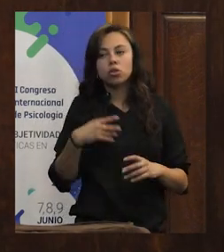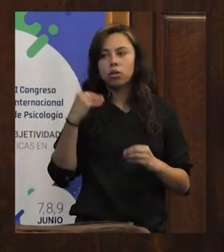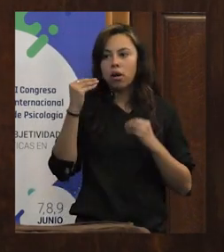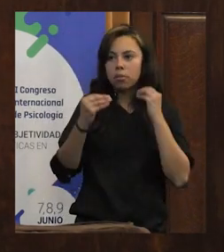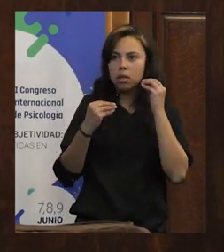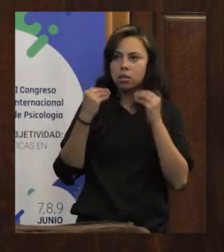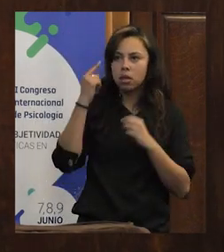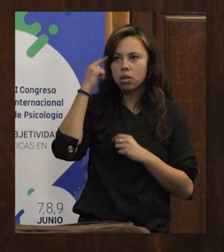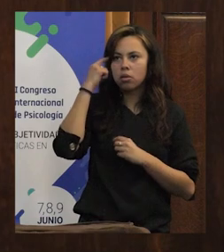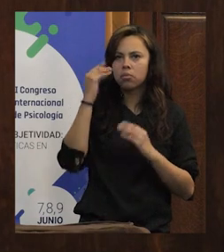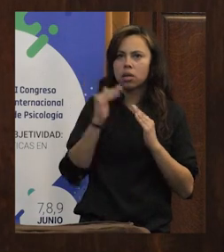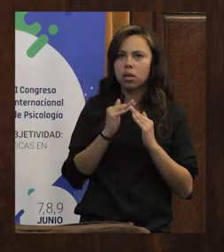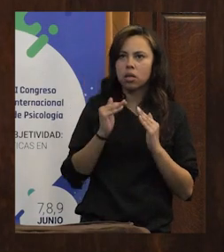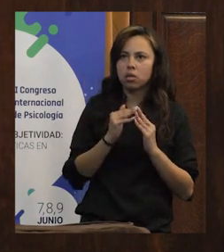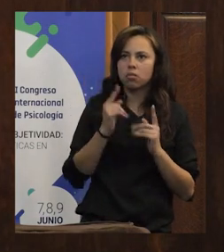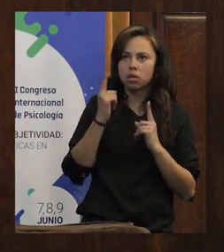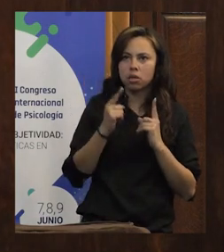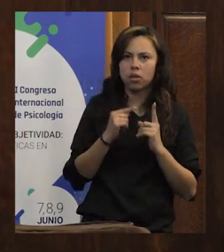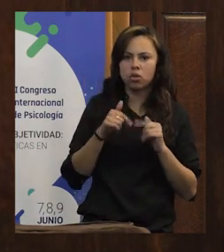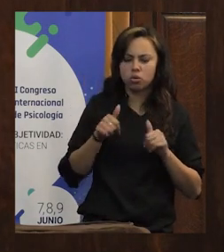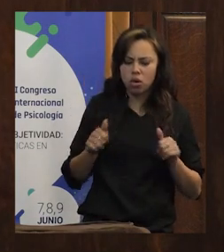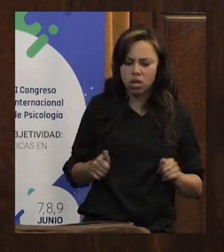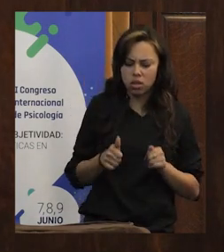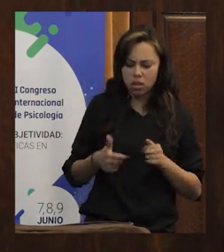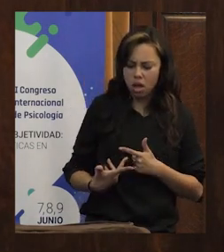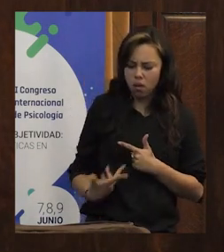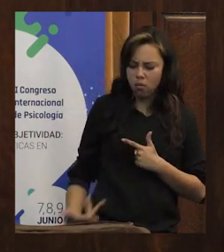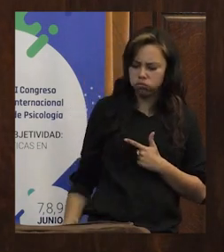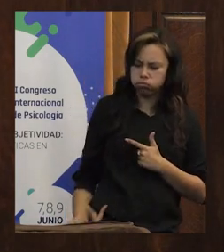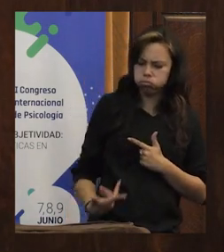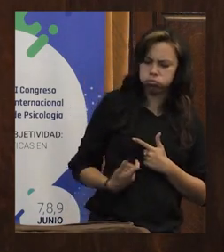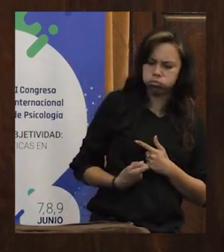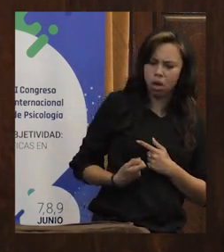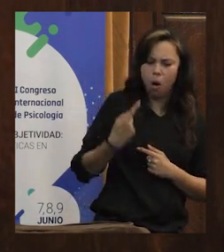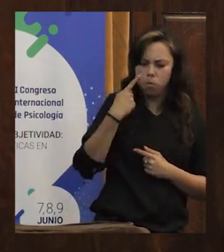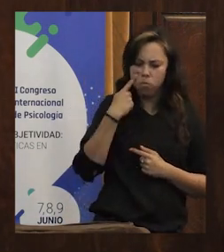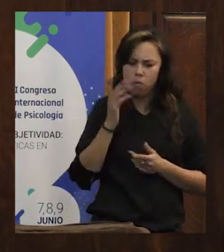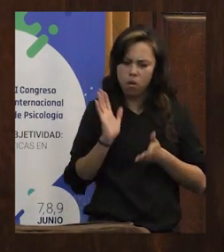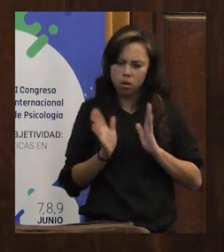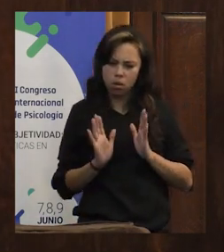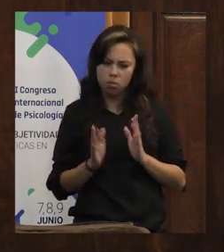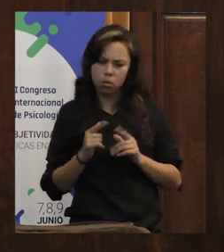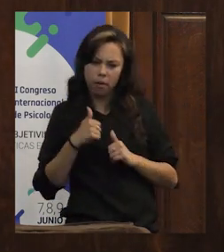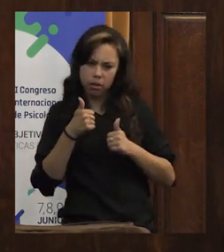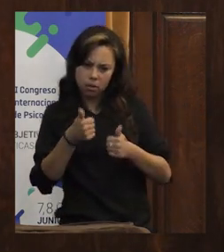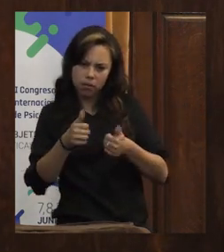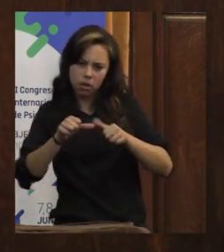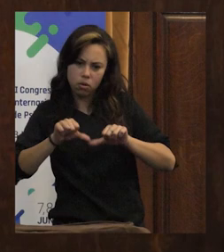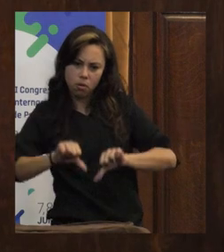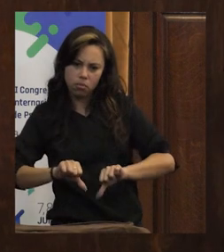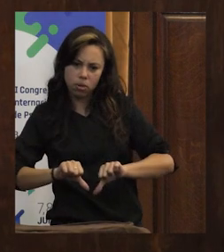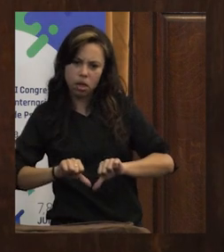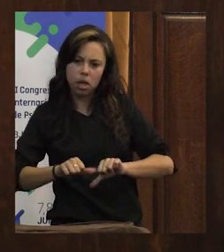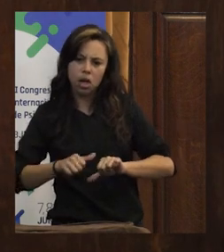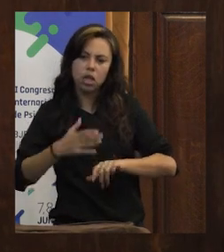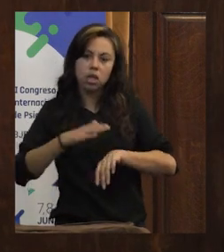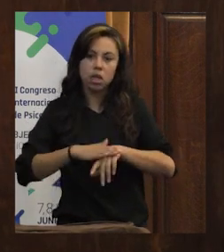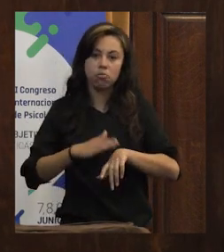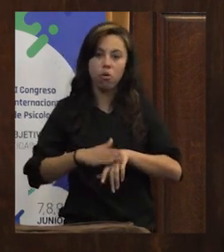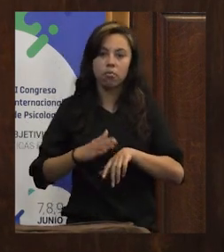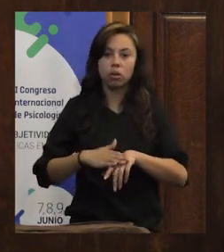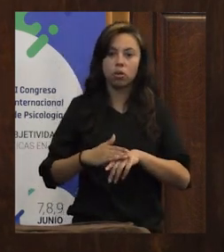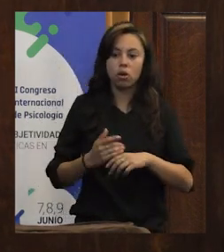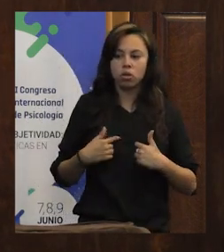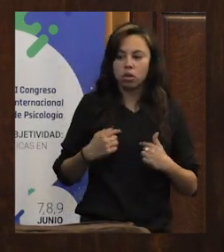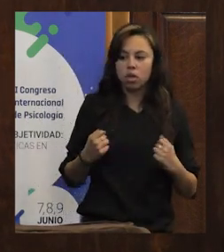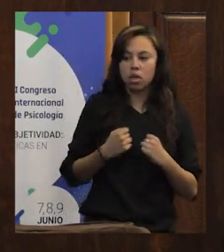una lógica de cuidado. Podría decir, esperamos que vaya bien. O, en la mayoría de las veces